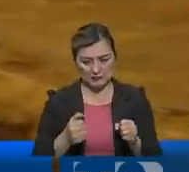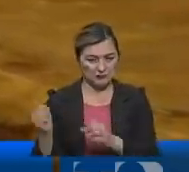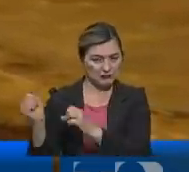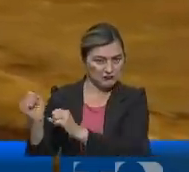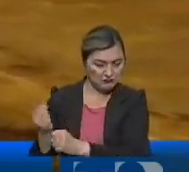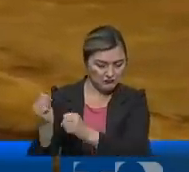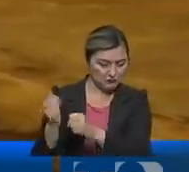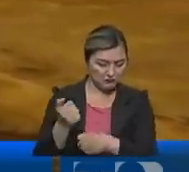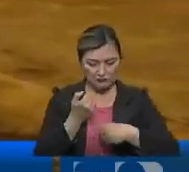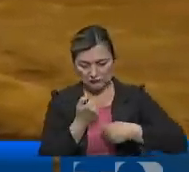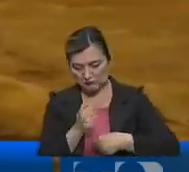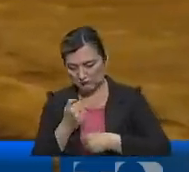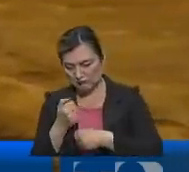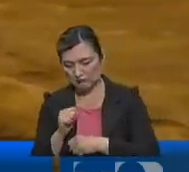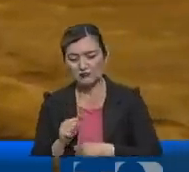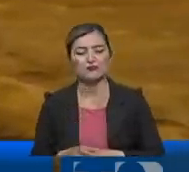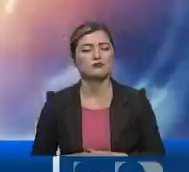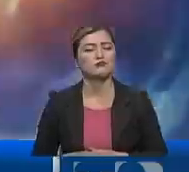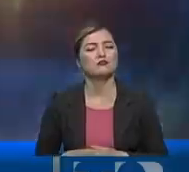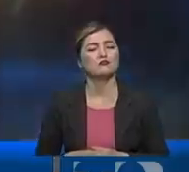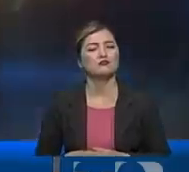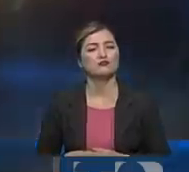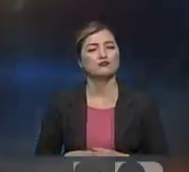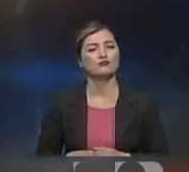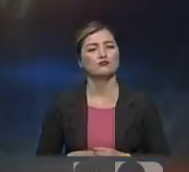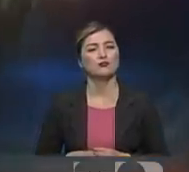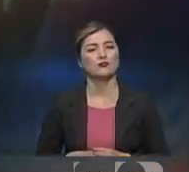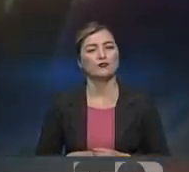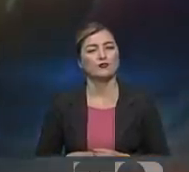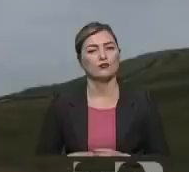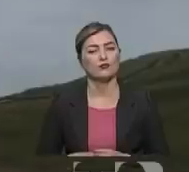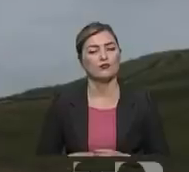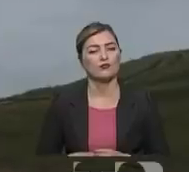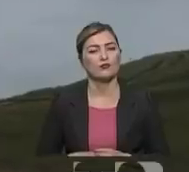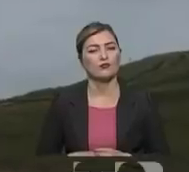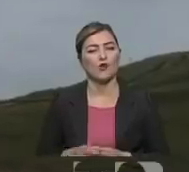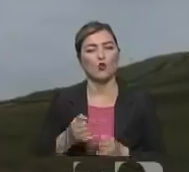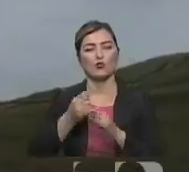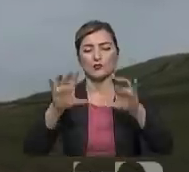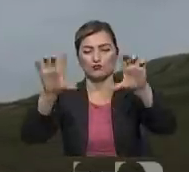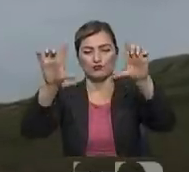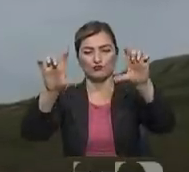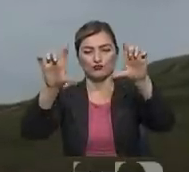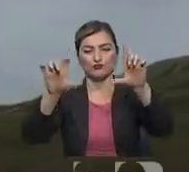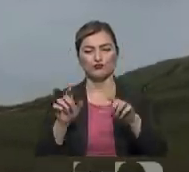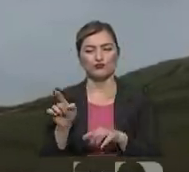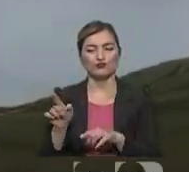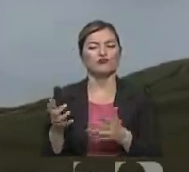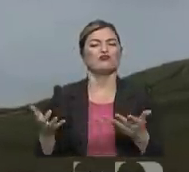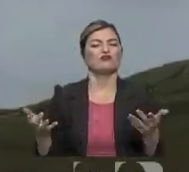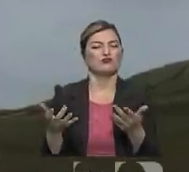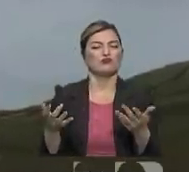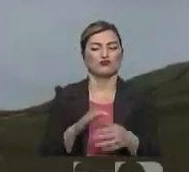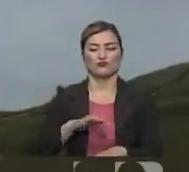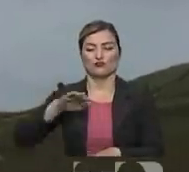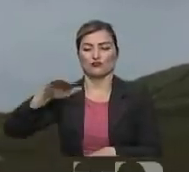empresa metropolitana de aseo realizó la limpieza del lugar. Finalizamos el segmento con una postal captada desde la